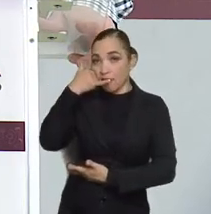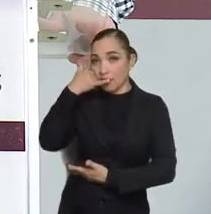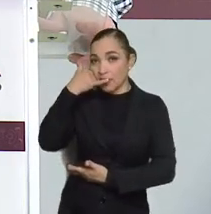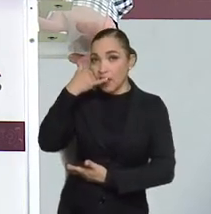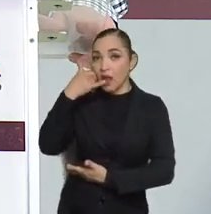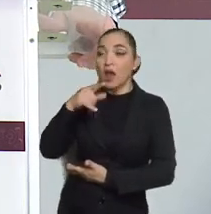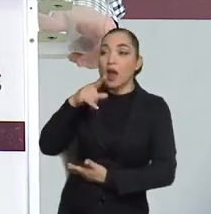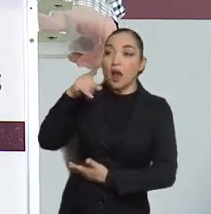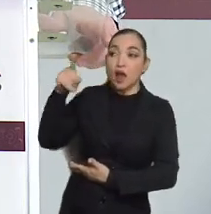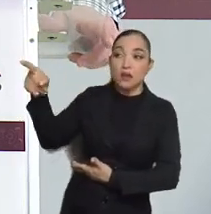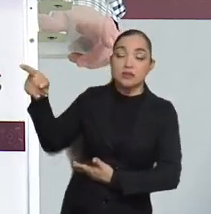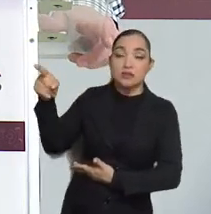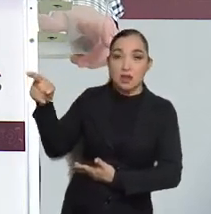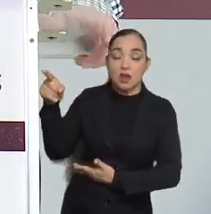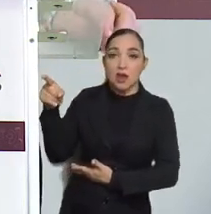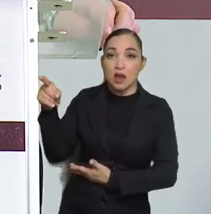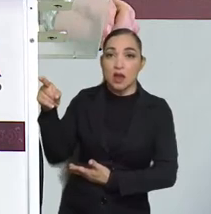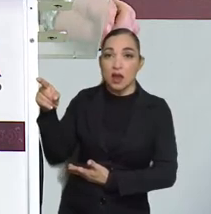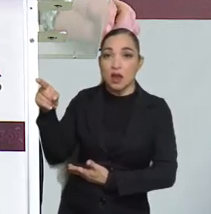hay